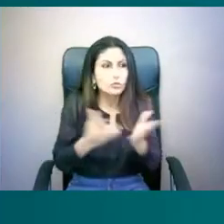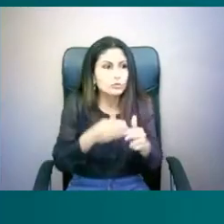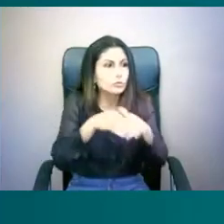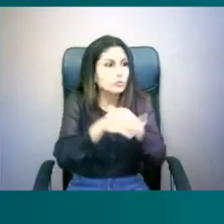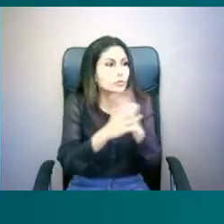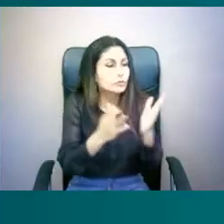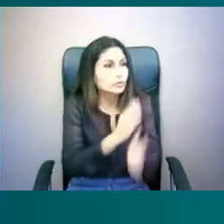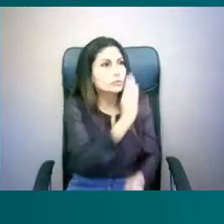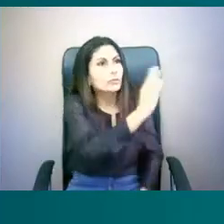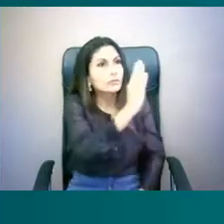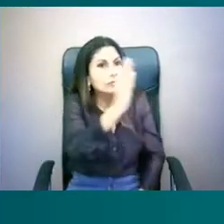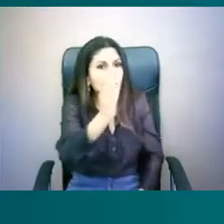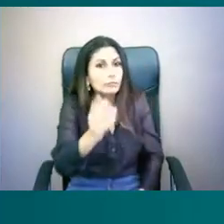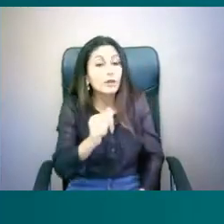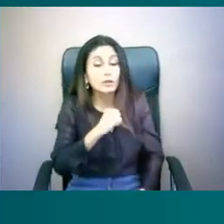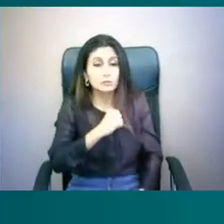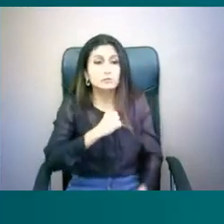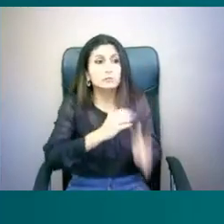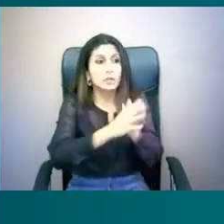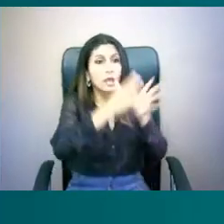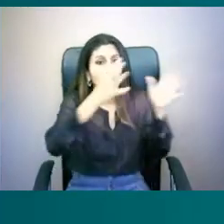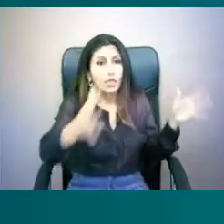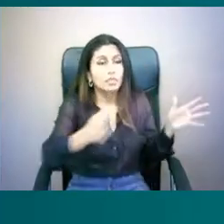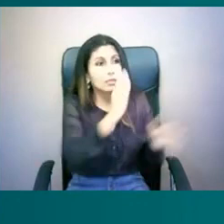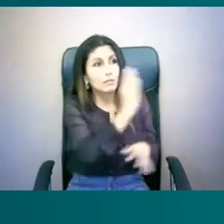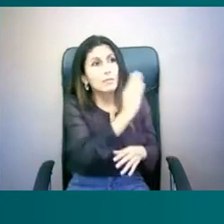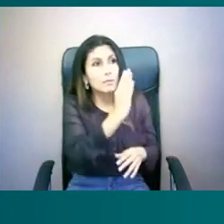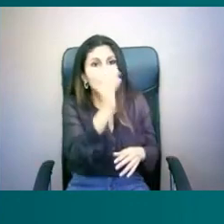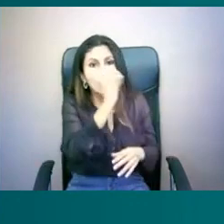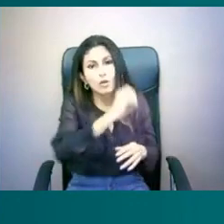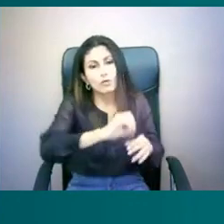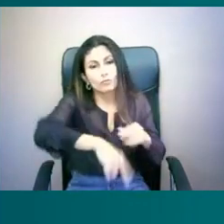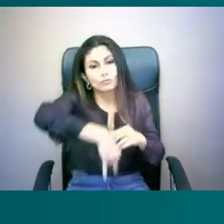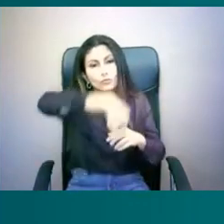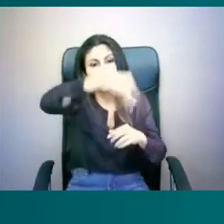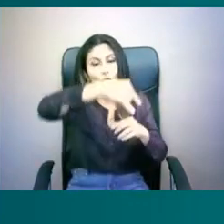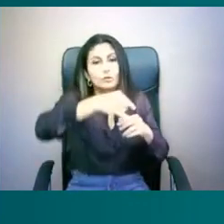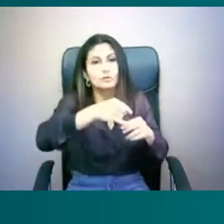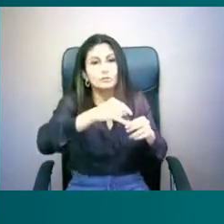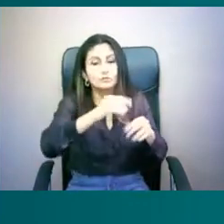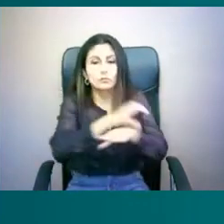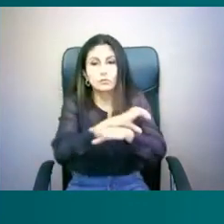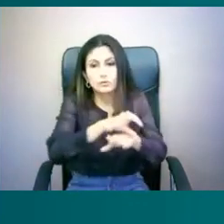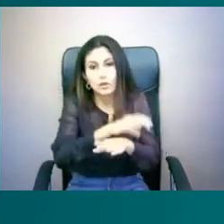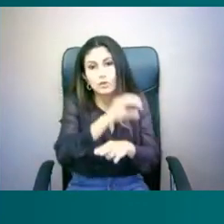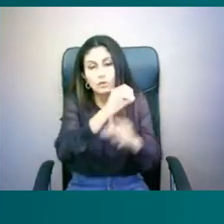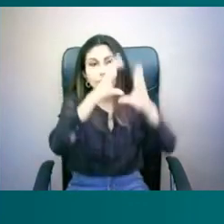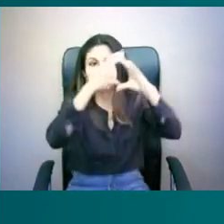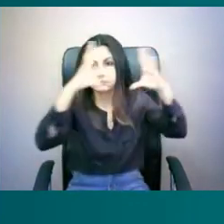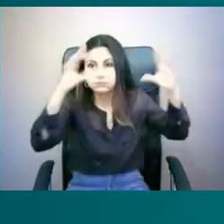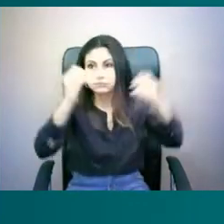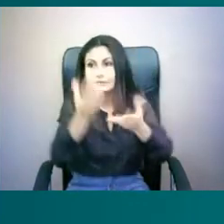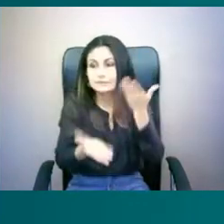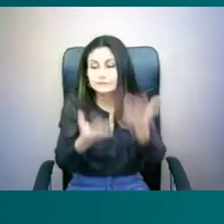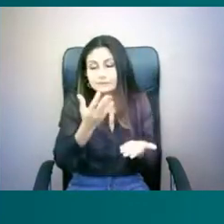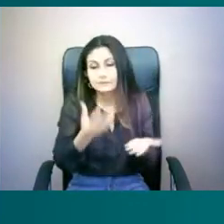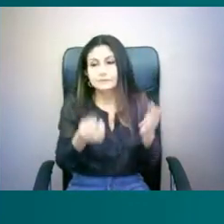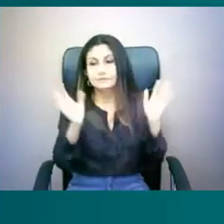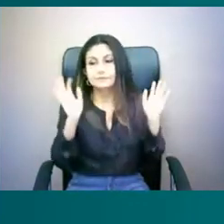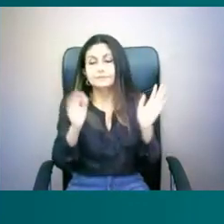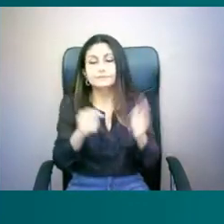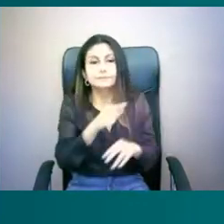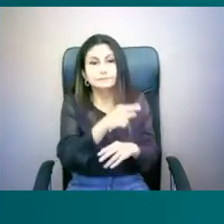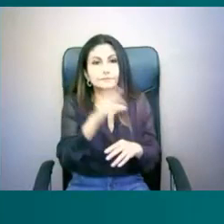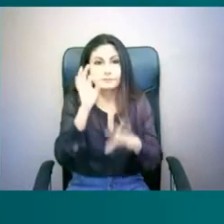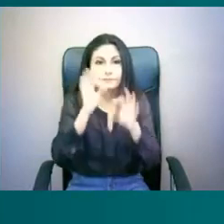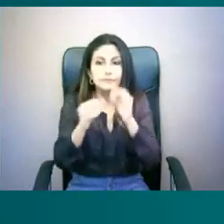incluso tenemos grandes repositorios de dónde deben estar, digamos, estas almacenadas. Pero entonces aquí viene, digamos, la parte importante. ¿Eso para